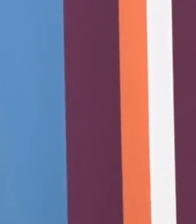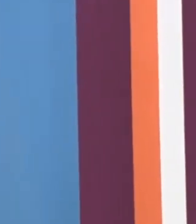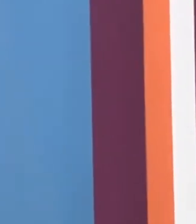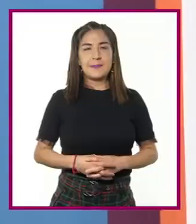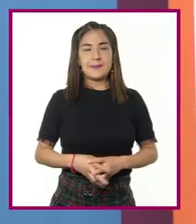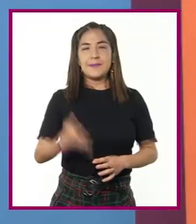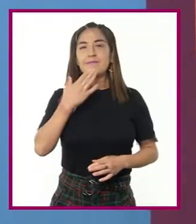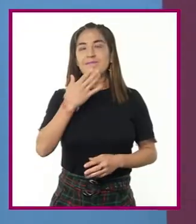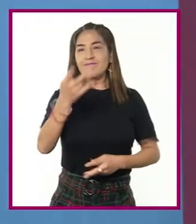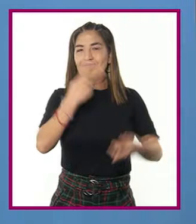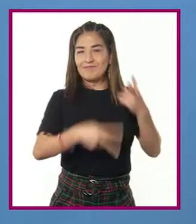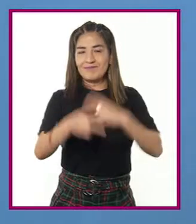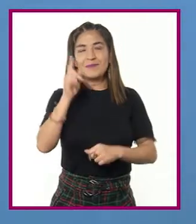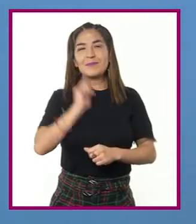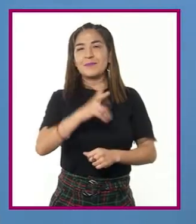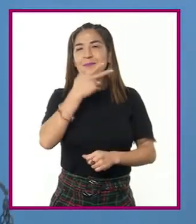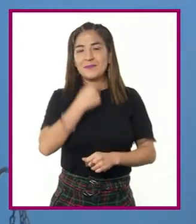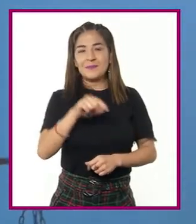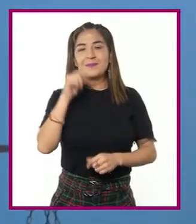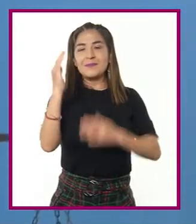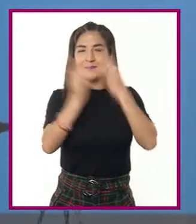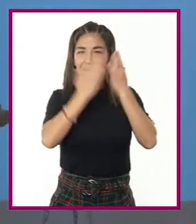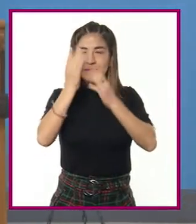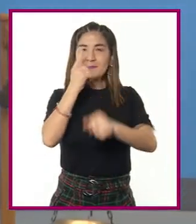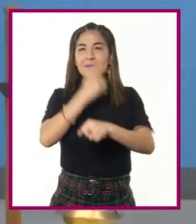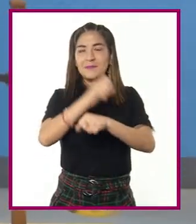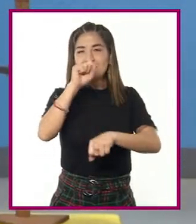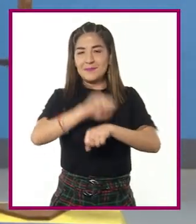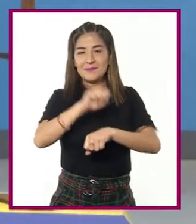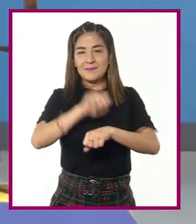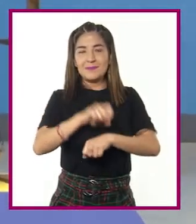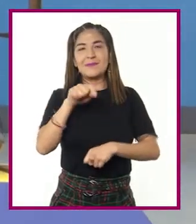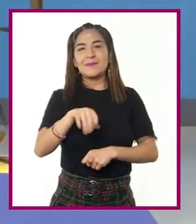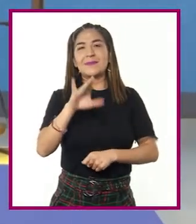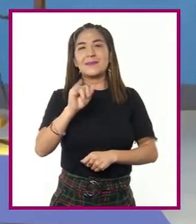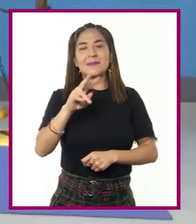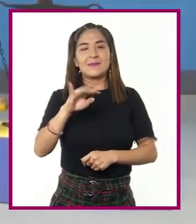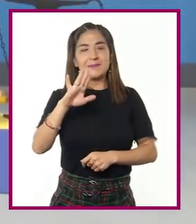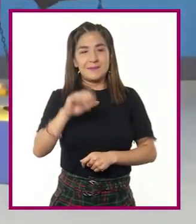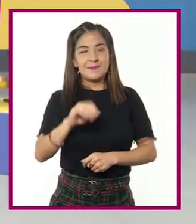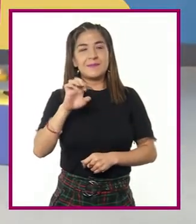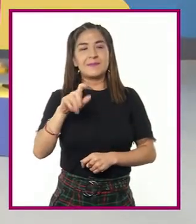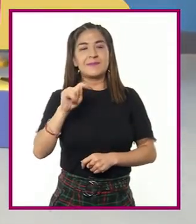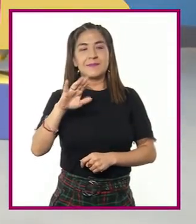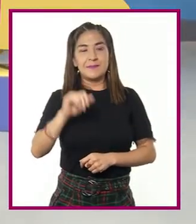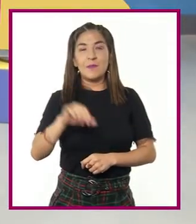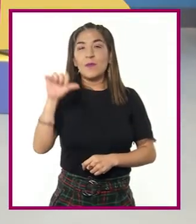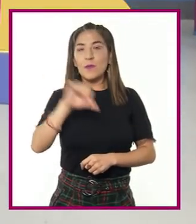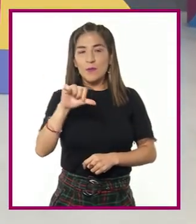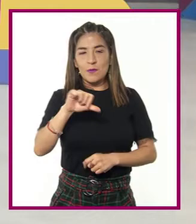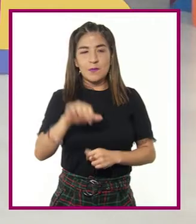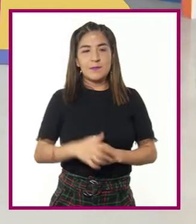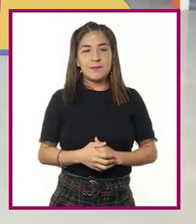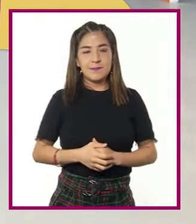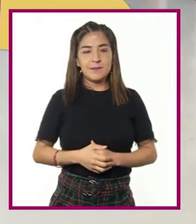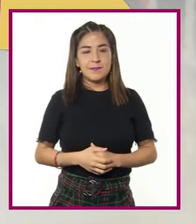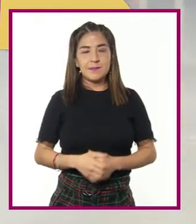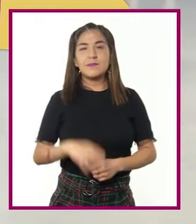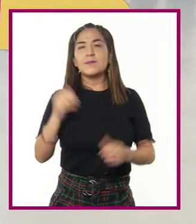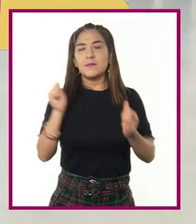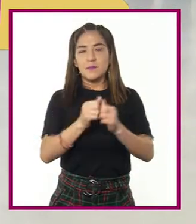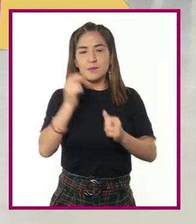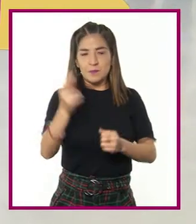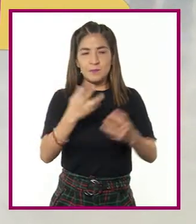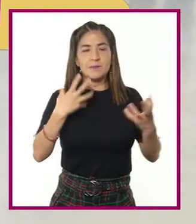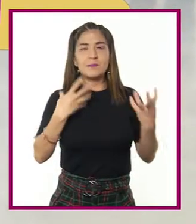Bienvenidas y bienvenidos estudiantes de primero de secundaria de la asignatura Formación Cívica y Ética. En esta ocasión estaremos con ustedes